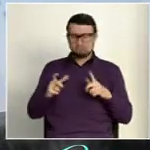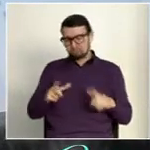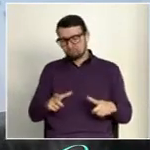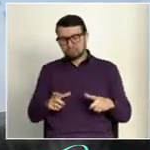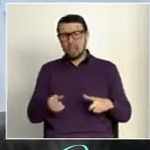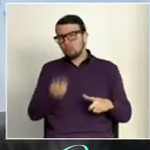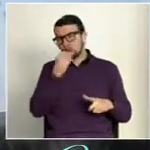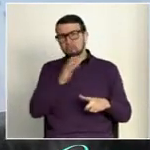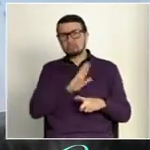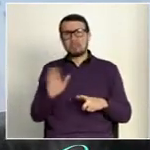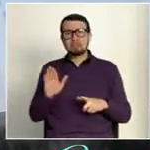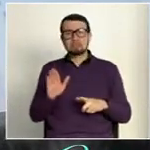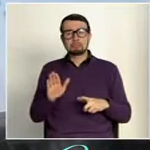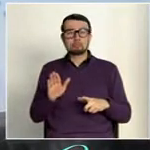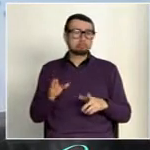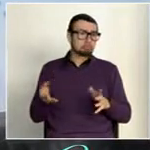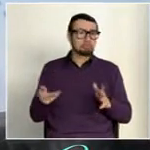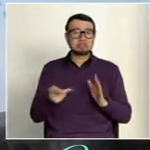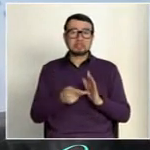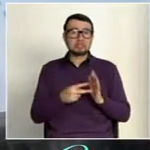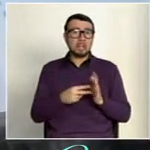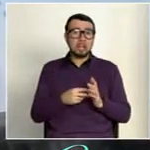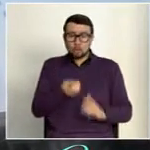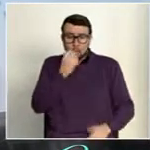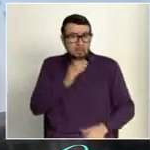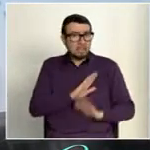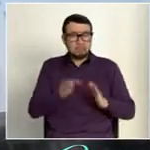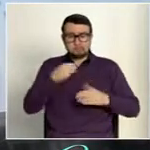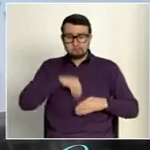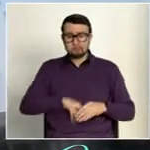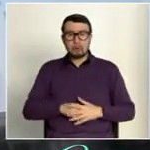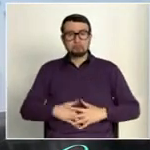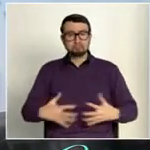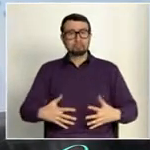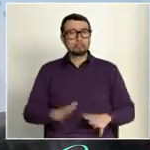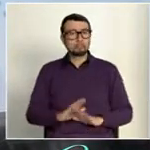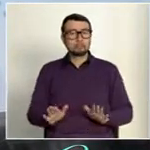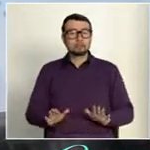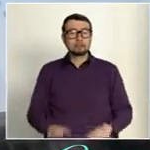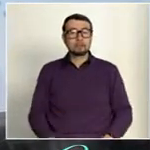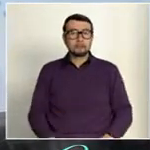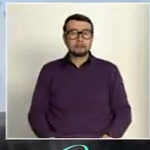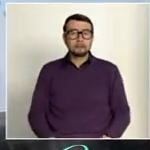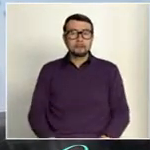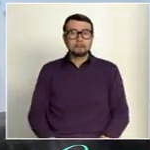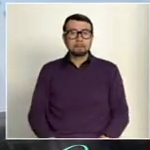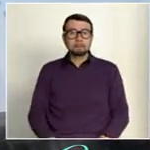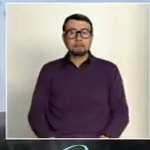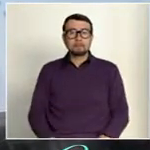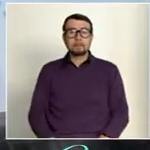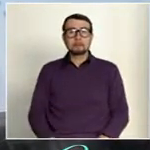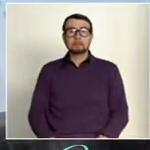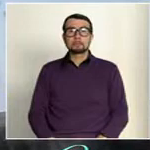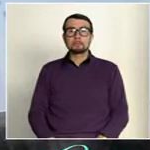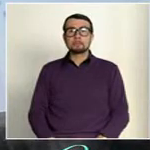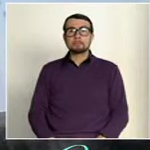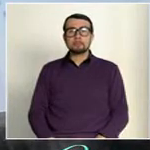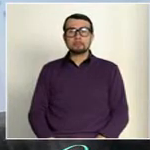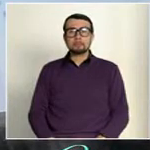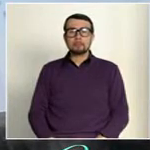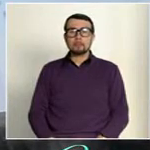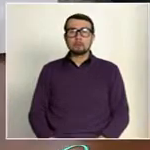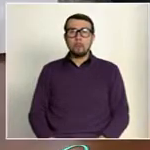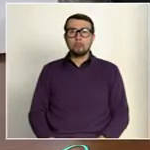comida, estamos hablando de que es simplemente parte de lo que es realmente la nutrición.